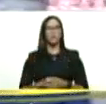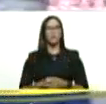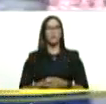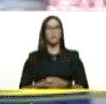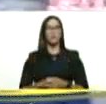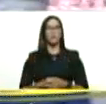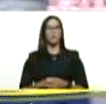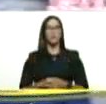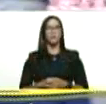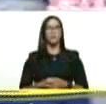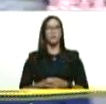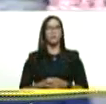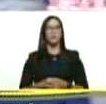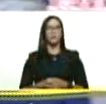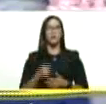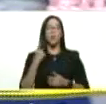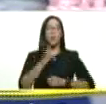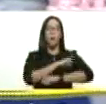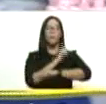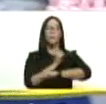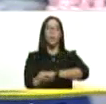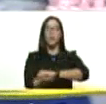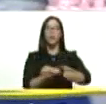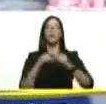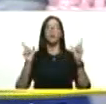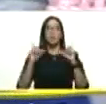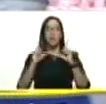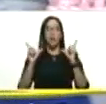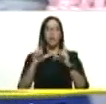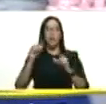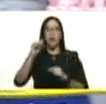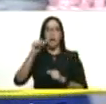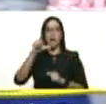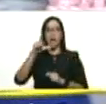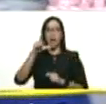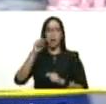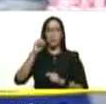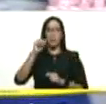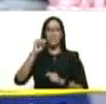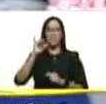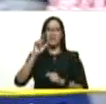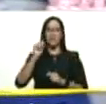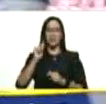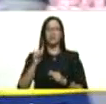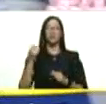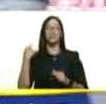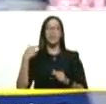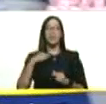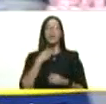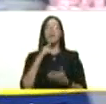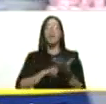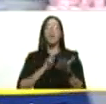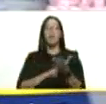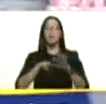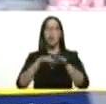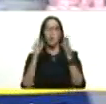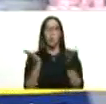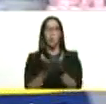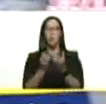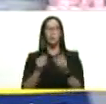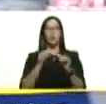Al Mayadín, un poderoso medio de comunicación que lleva la verdad del mundo y que transmite a veces, estos